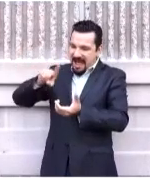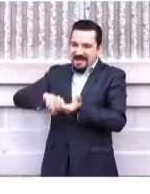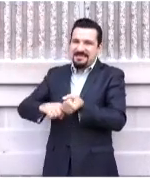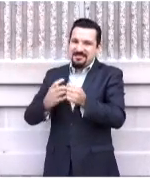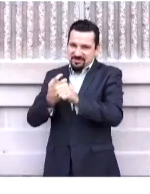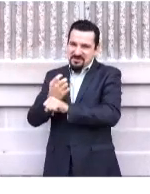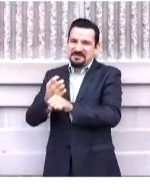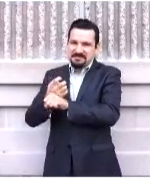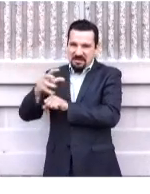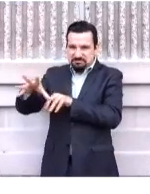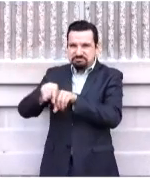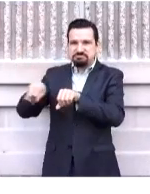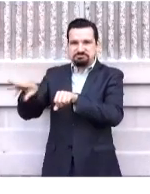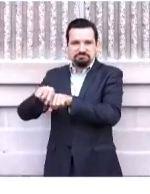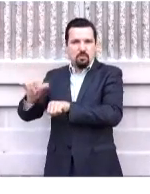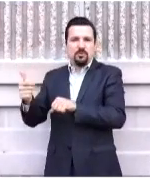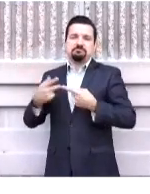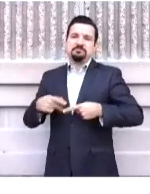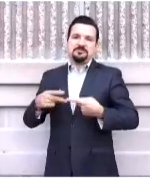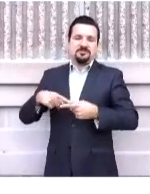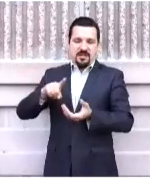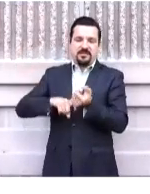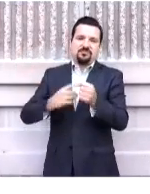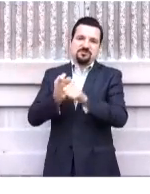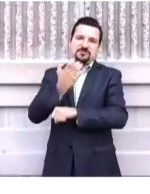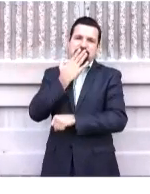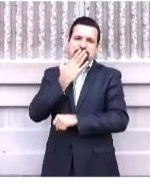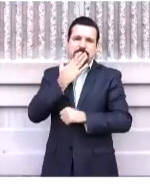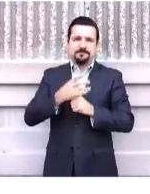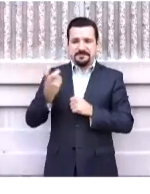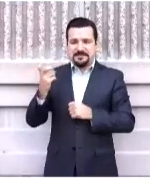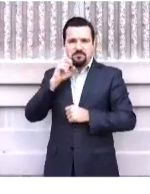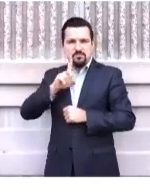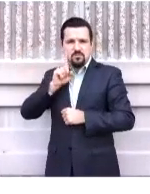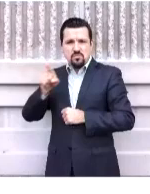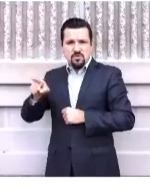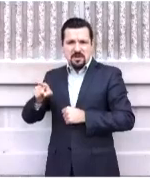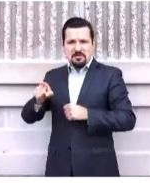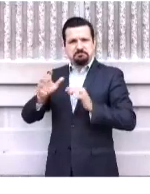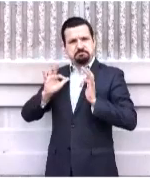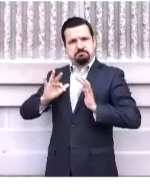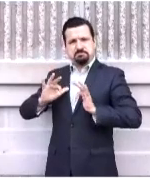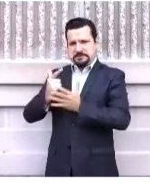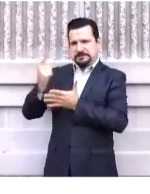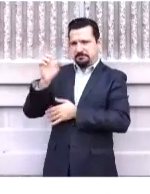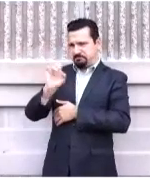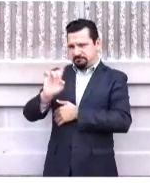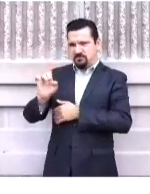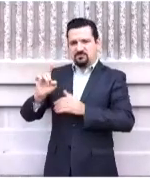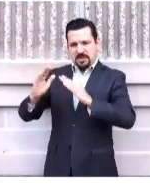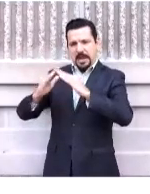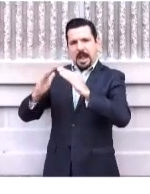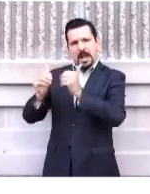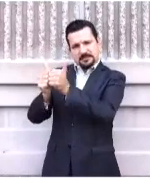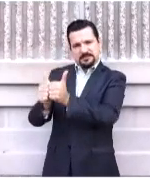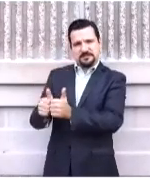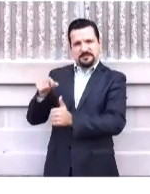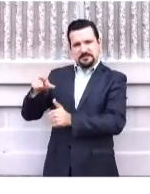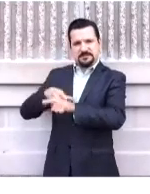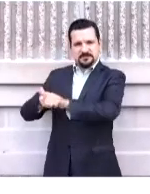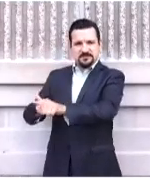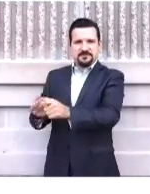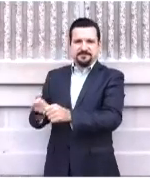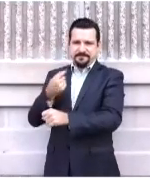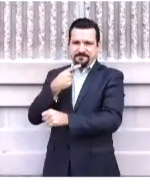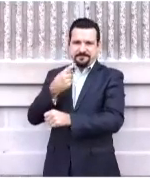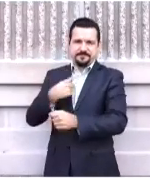de transmisión local dentro del estado de Sonora. Esta paciente se encuentra estable y aislada en su domicilio. El